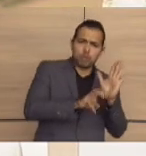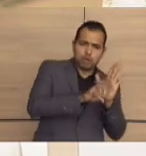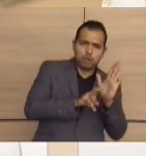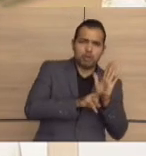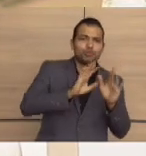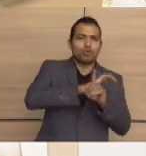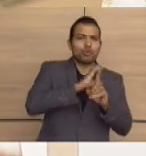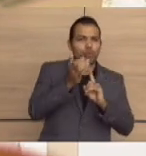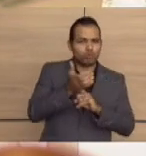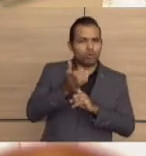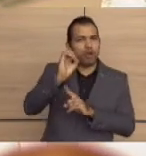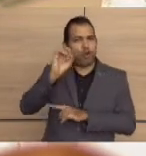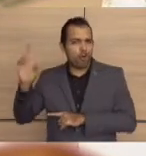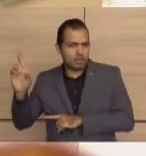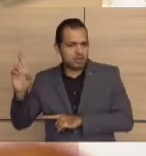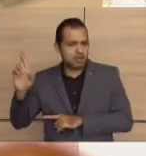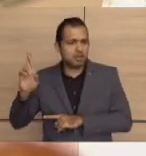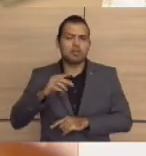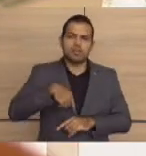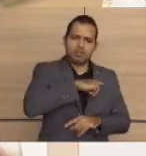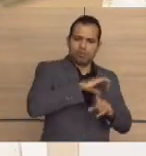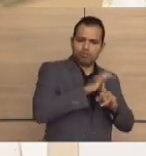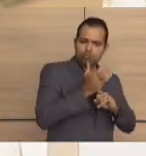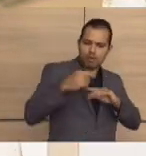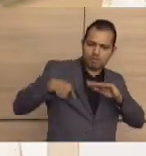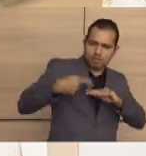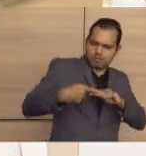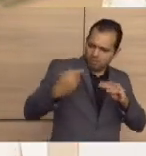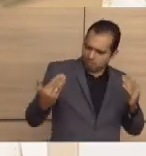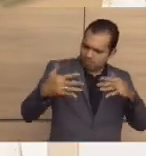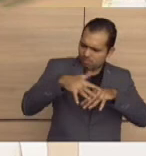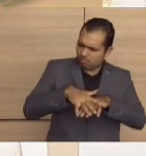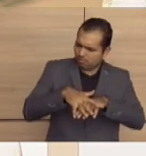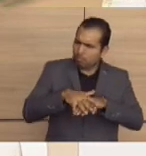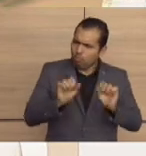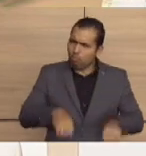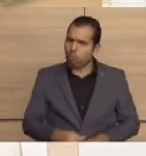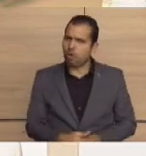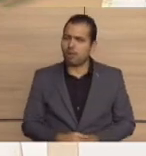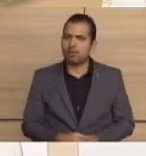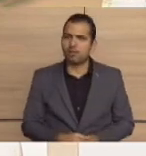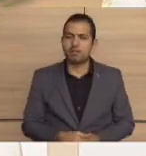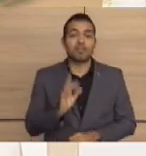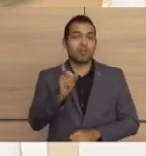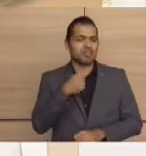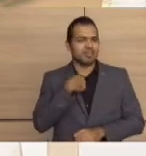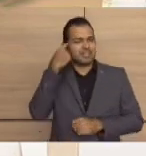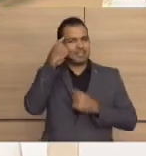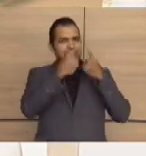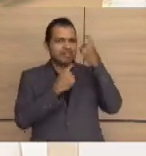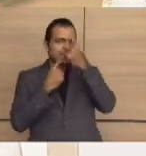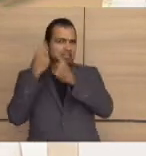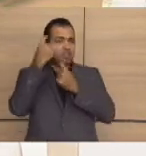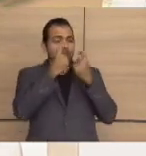con teorías pues tradicionales? Porque uno de mis objetivos también es incursionar con la contabilidad crítica, con